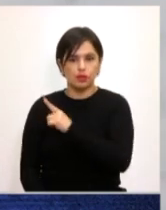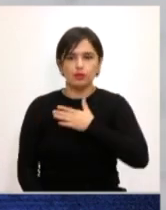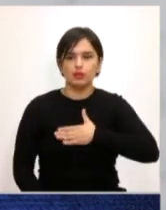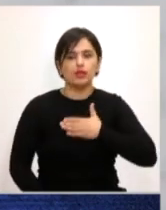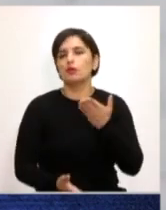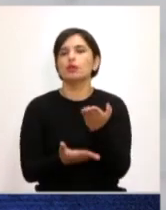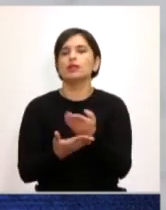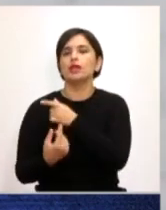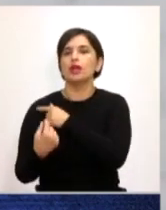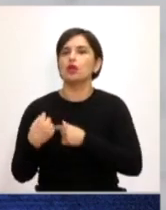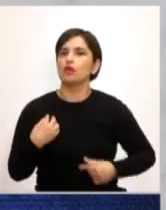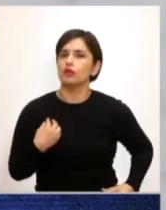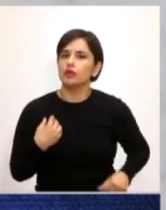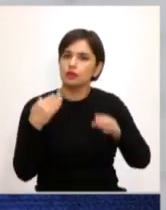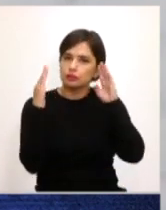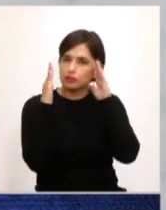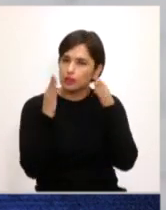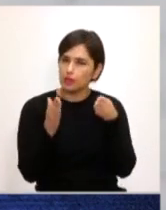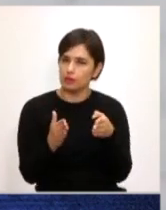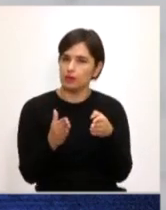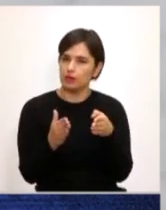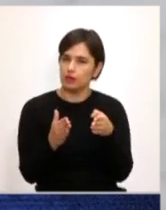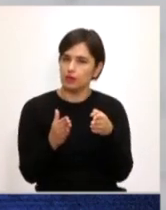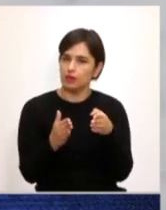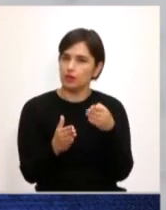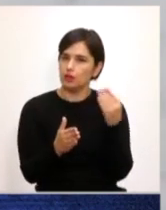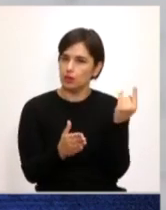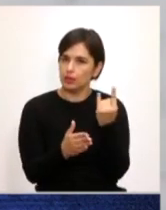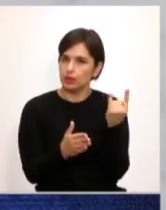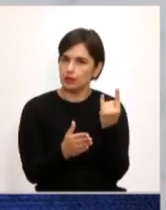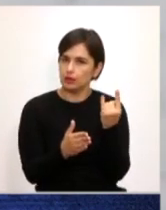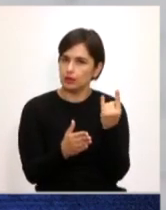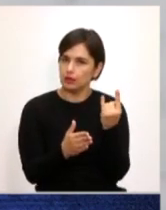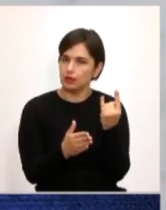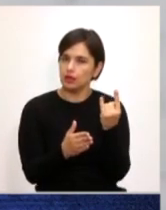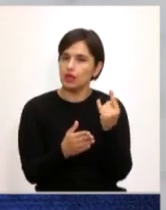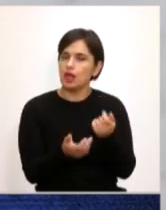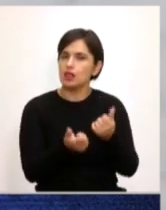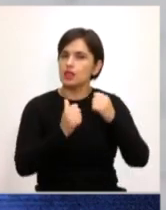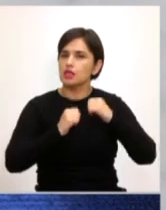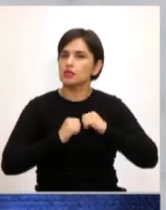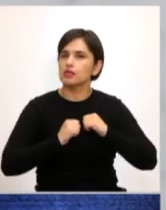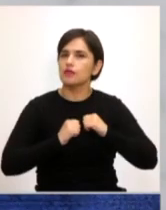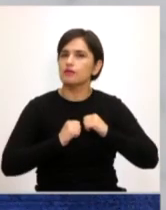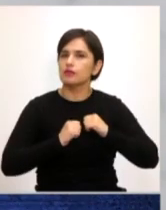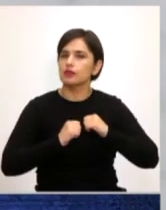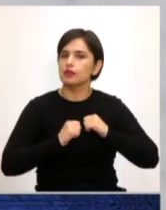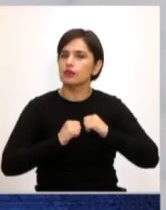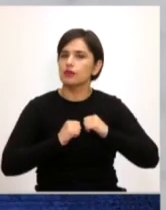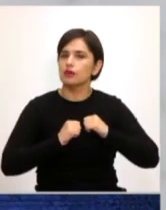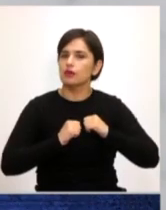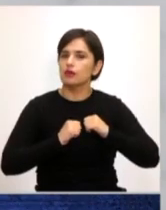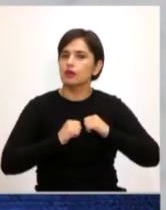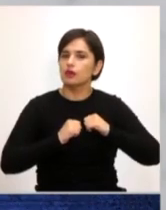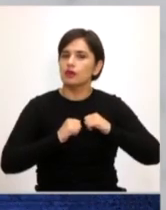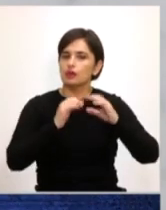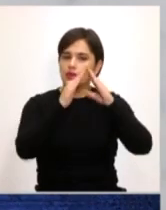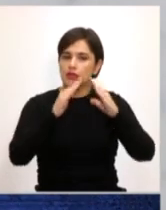al Gobierno que aborde con el debido sentido de urgencia el desafío que tiene nuestro régimen penitenciario